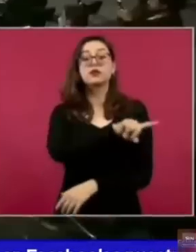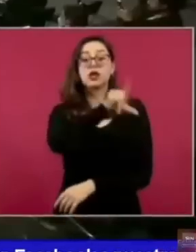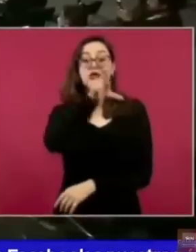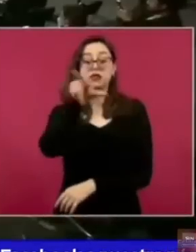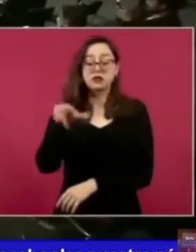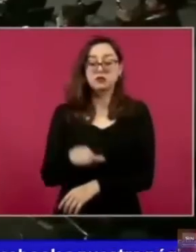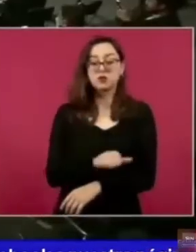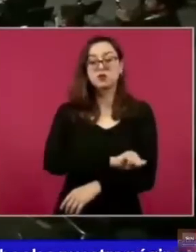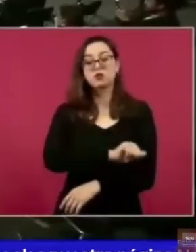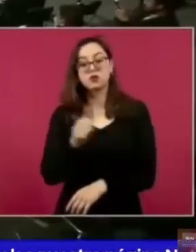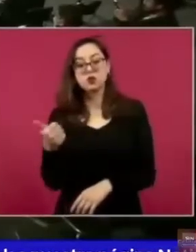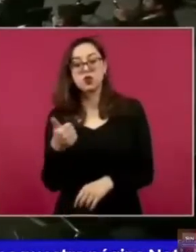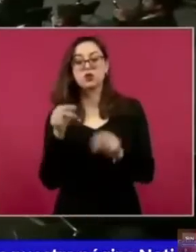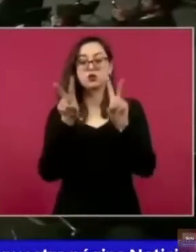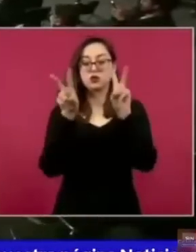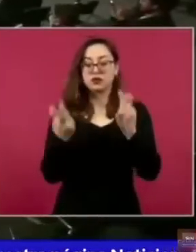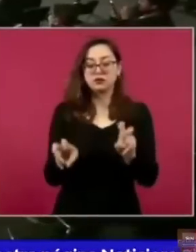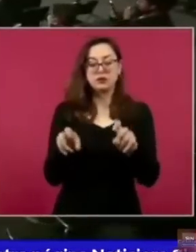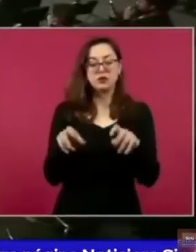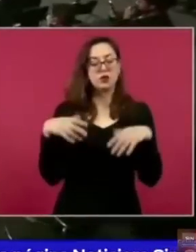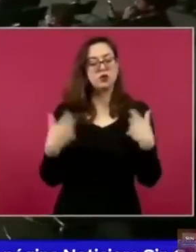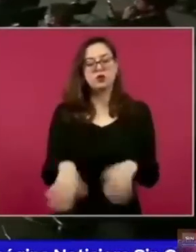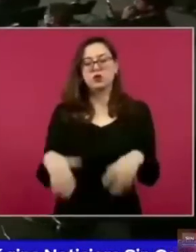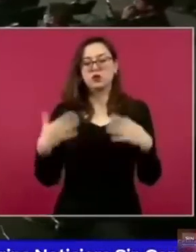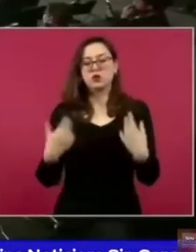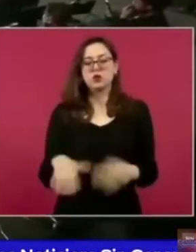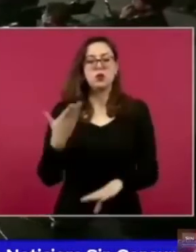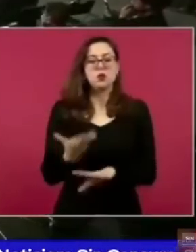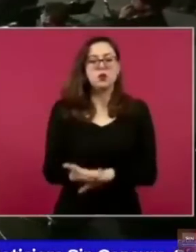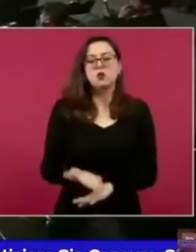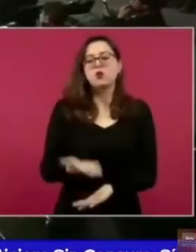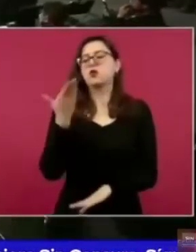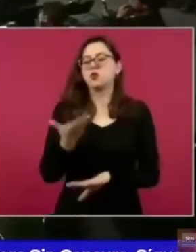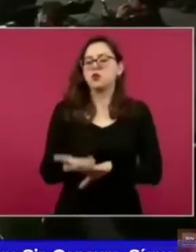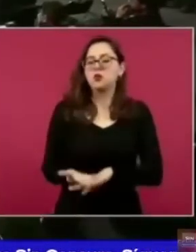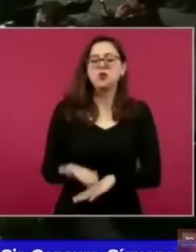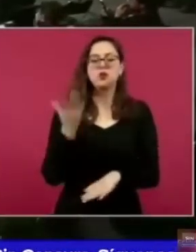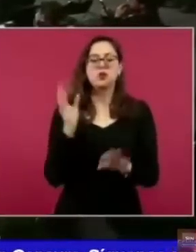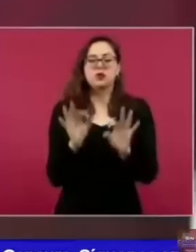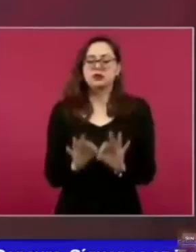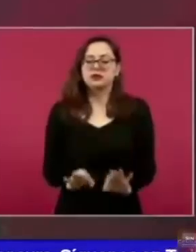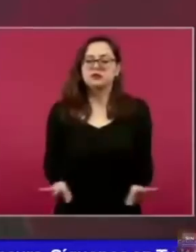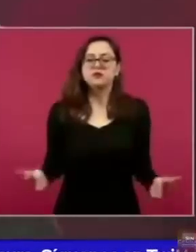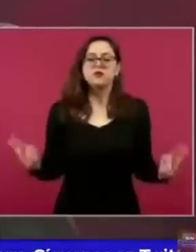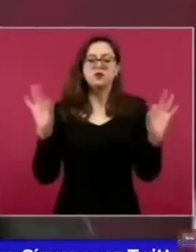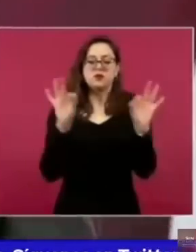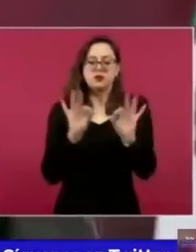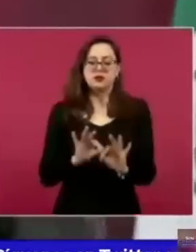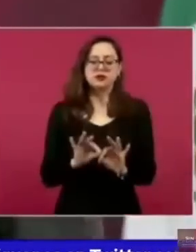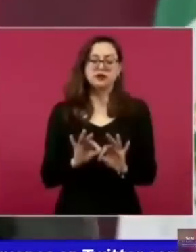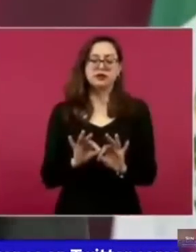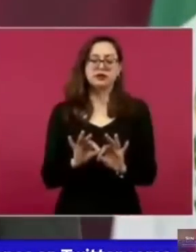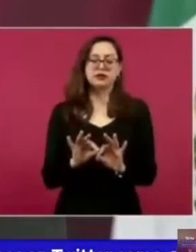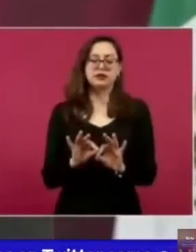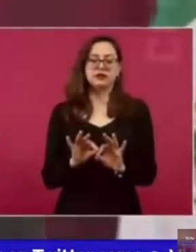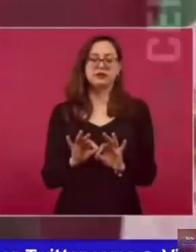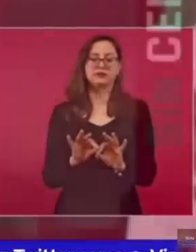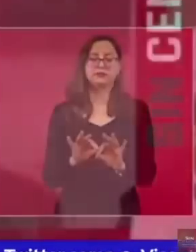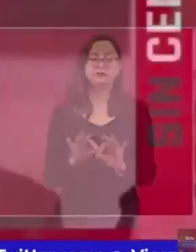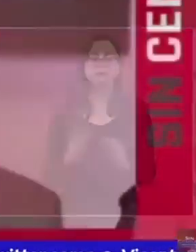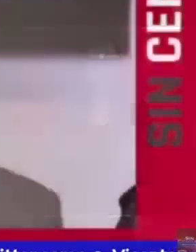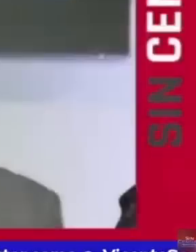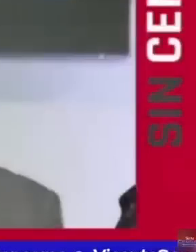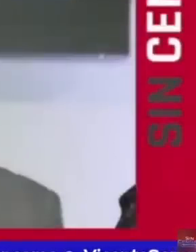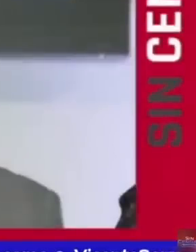extranjero. Cuando explique eso va a tener mucha autoridad moral, credibilidad, y sí, de pasada, pues que nos explique cómo fue que hizo el